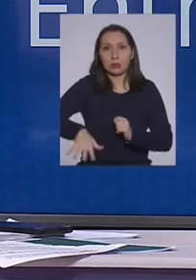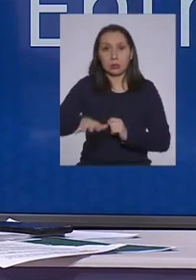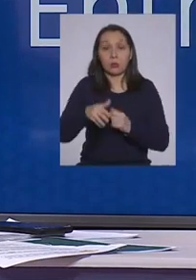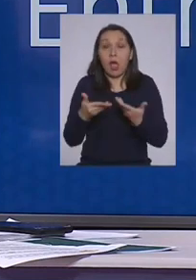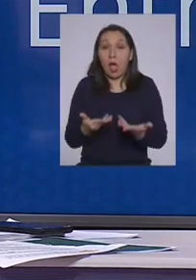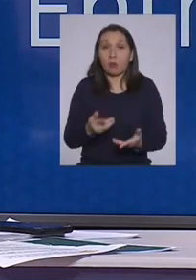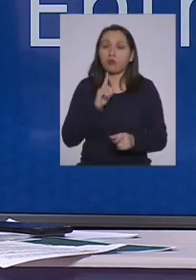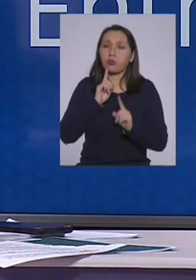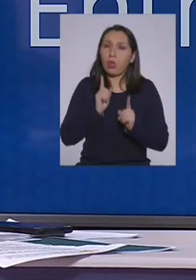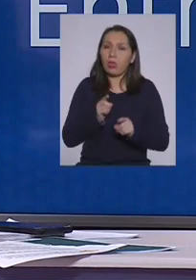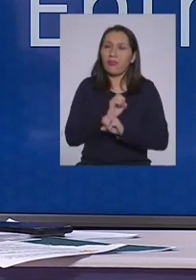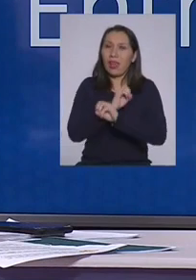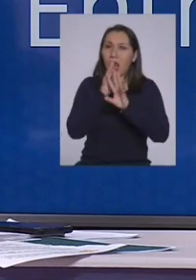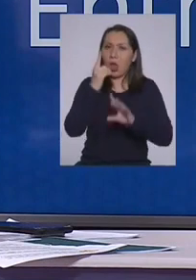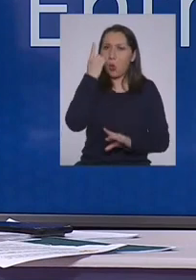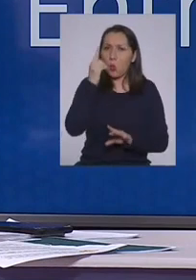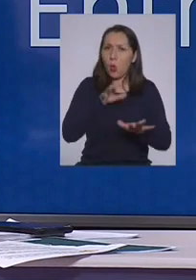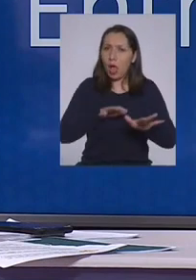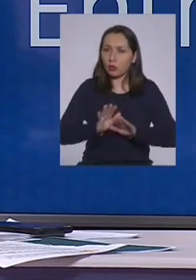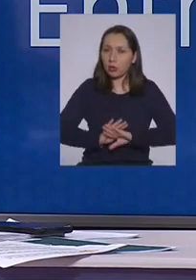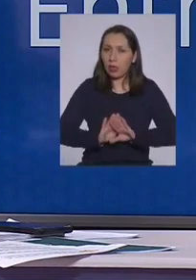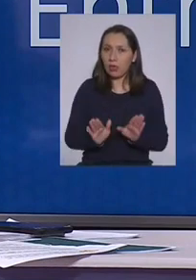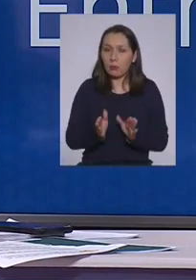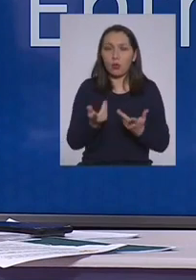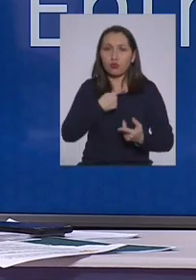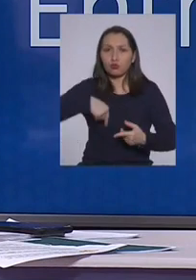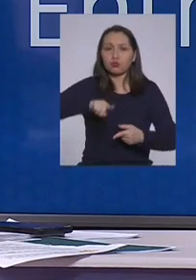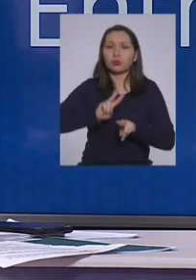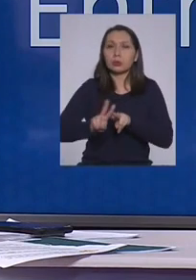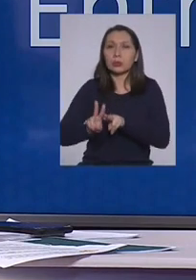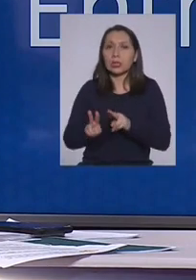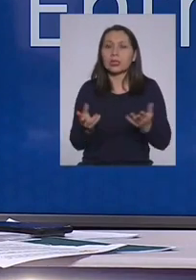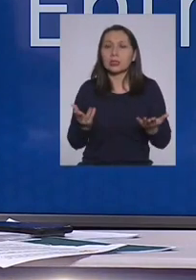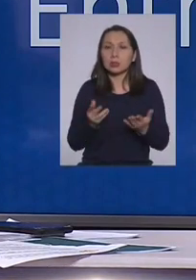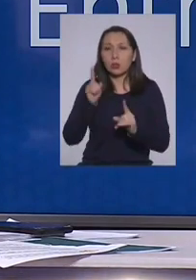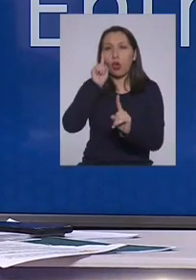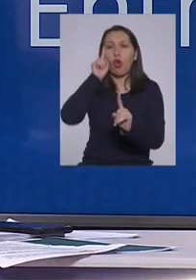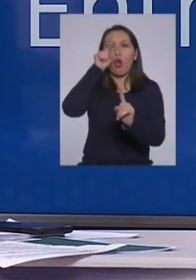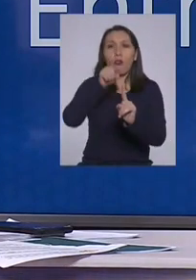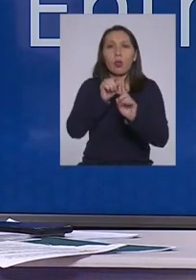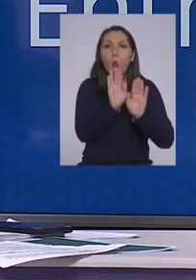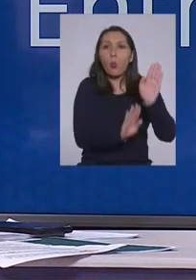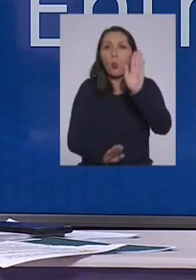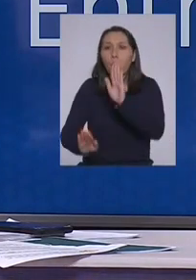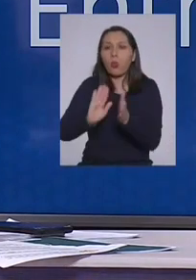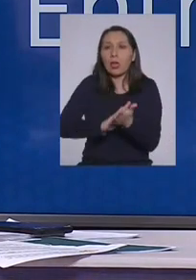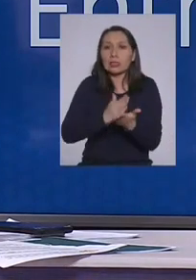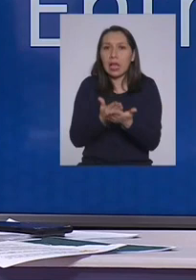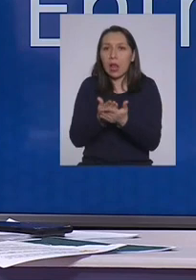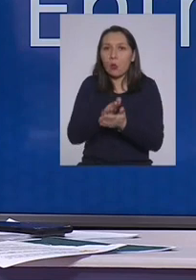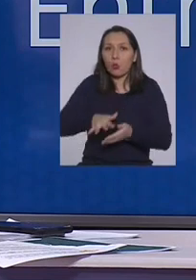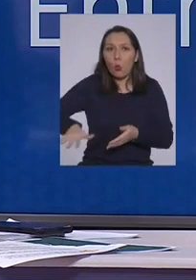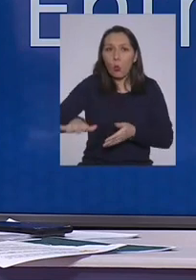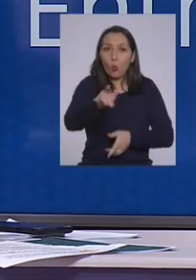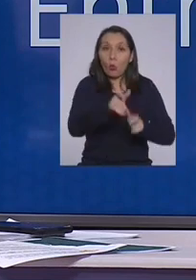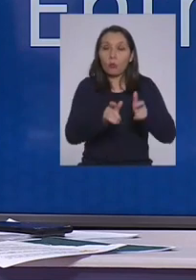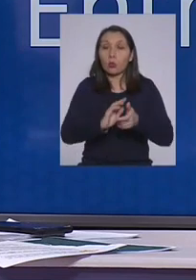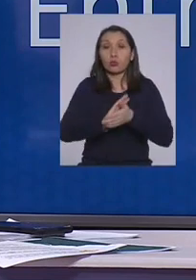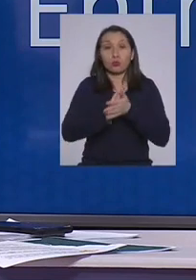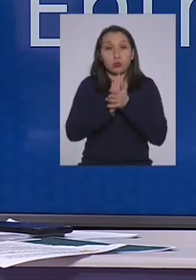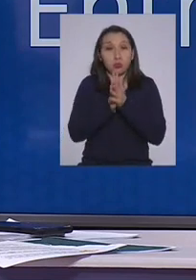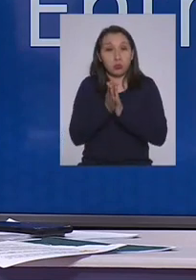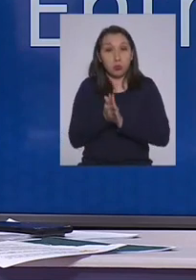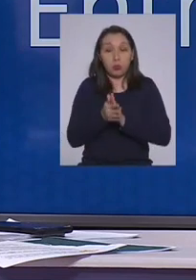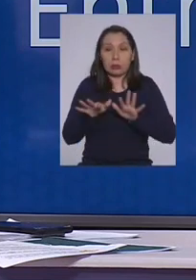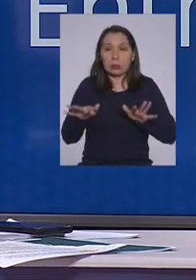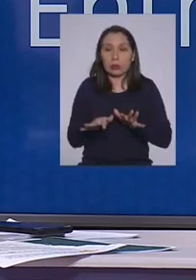Acá tenemos que tener claro una sola cosa, que estamos actuando con el objetivo de cuidar la salud de la población. Por lo tanto, todas